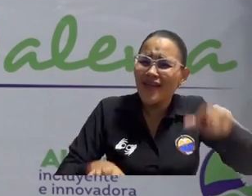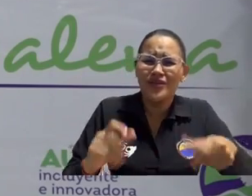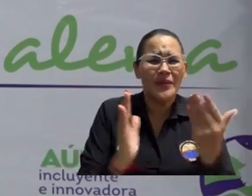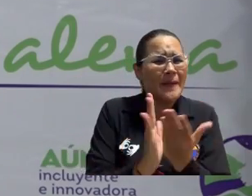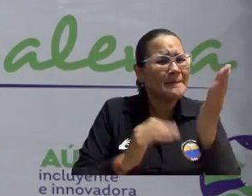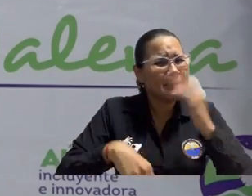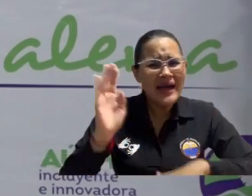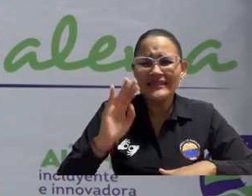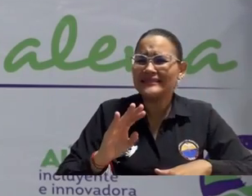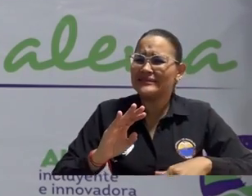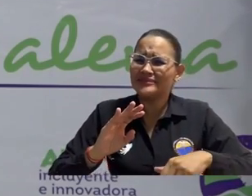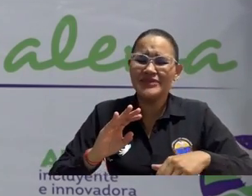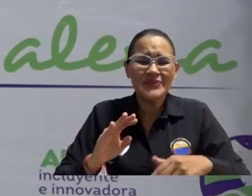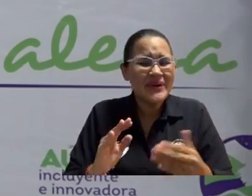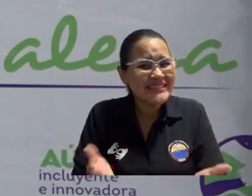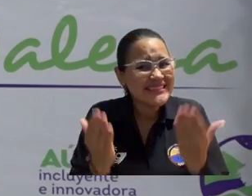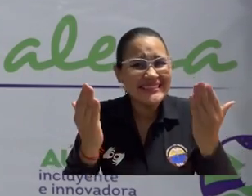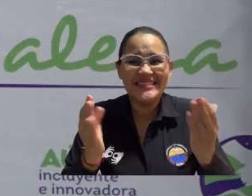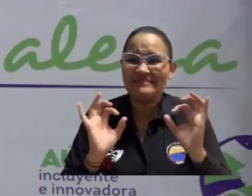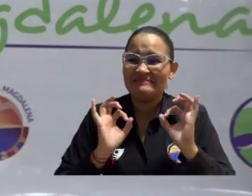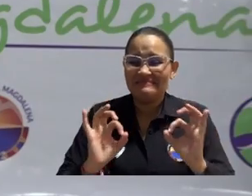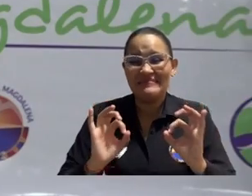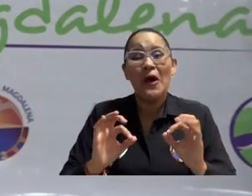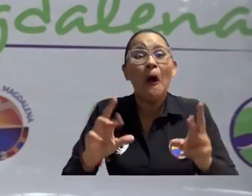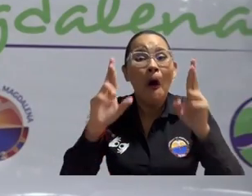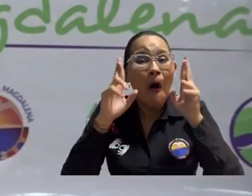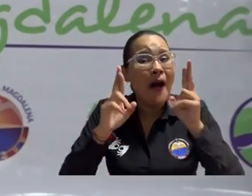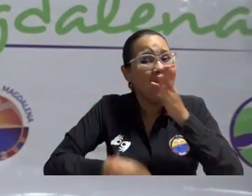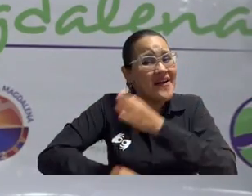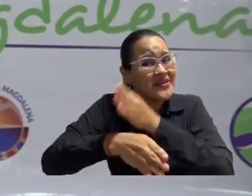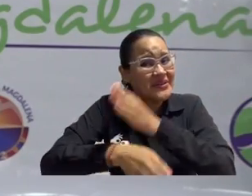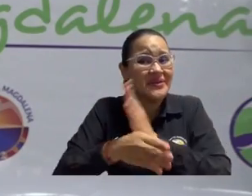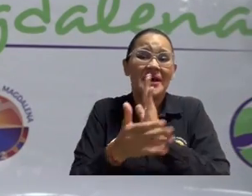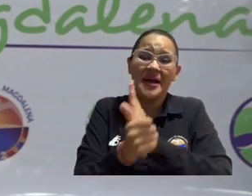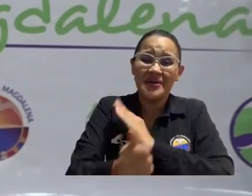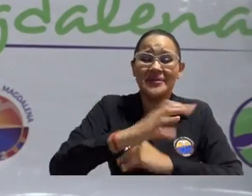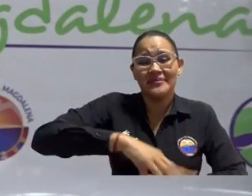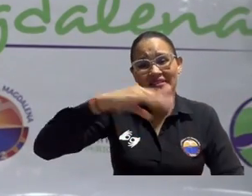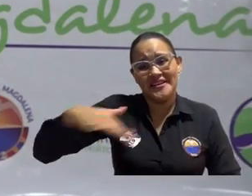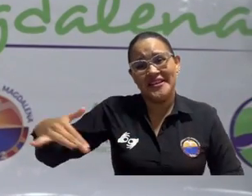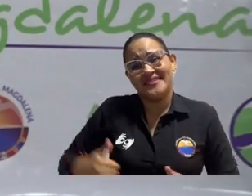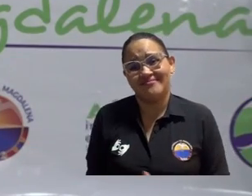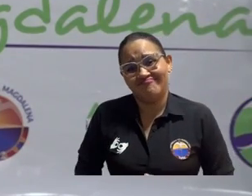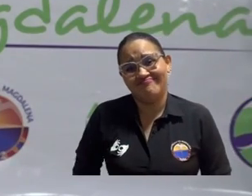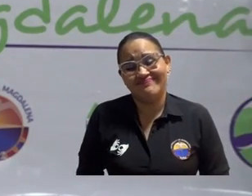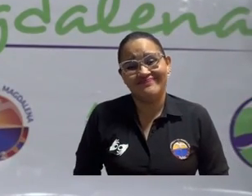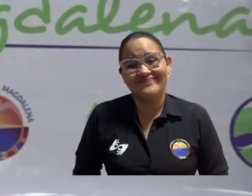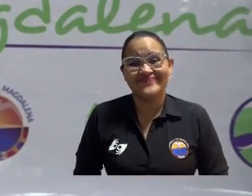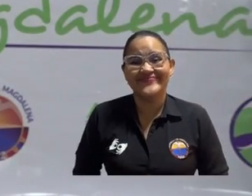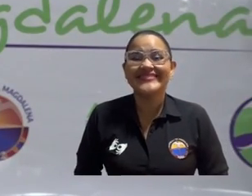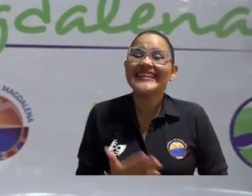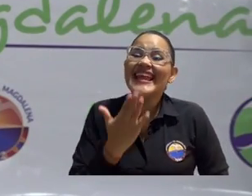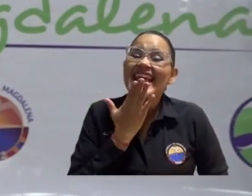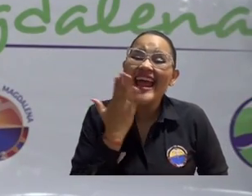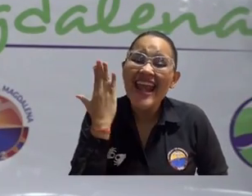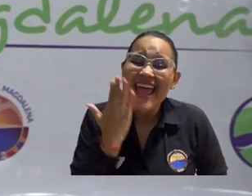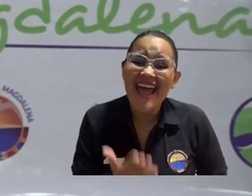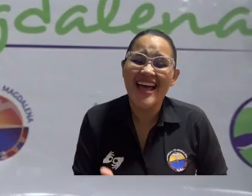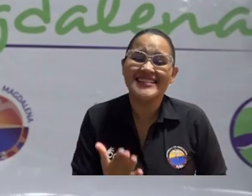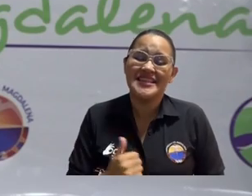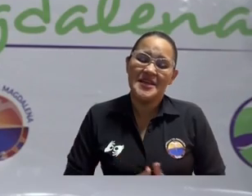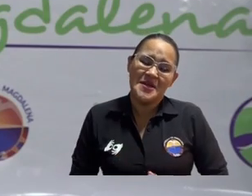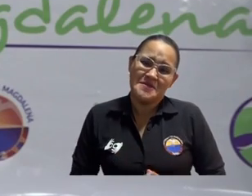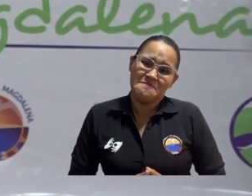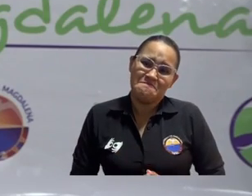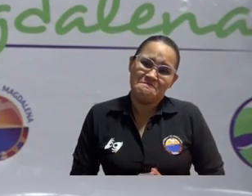muchos estudiantes. Ojalá sigan con este programa. Bueno, gracias, hija, por salir